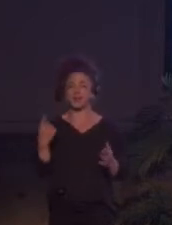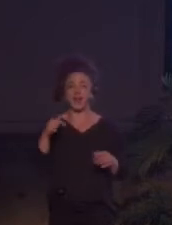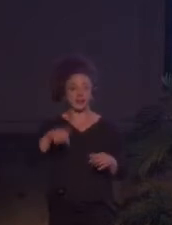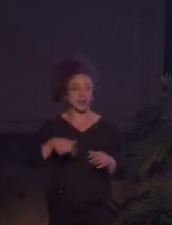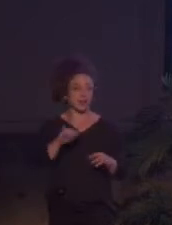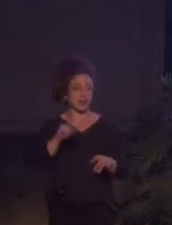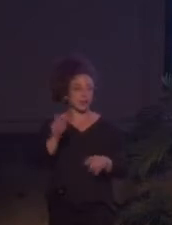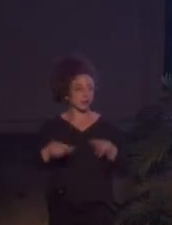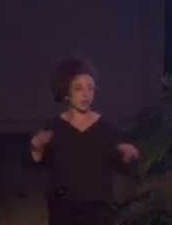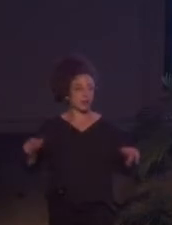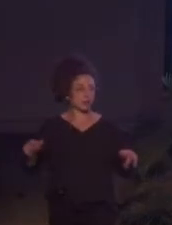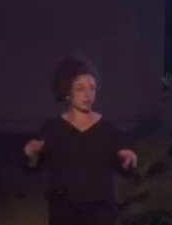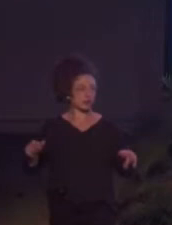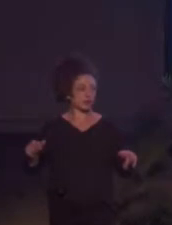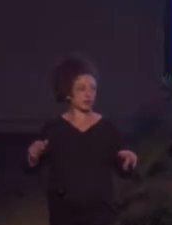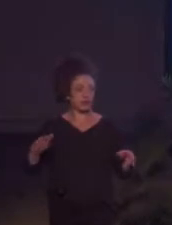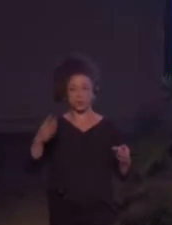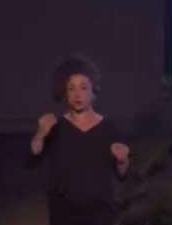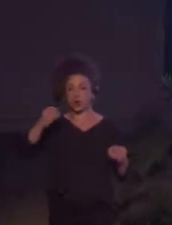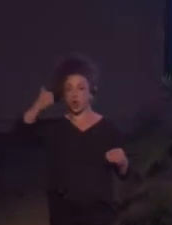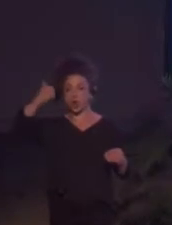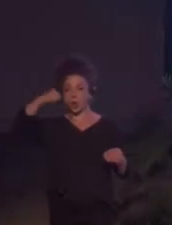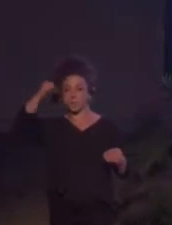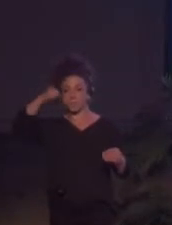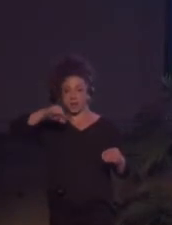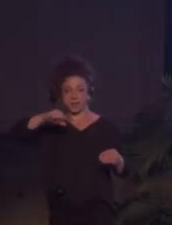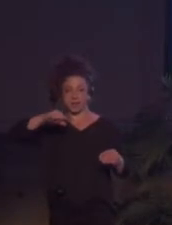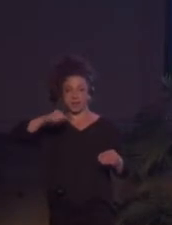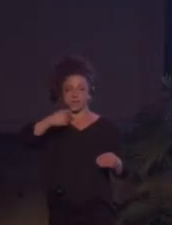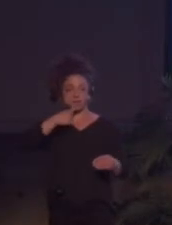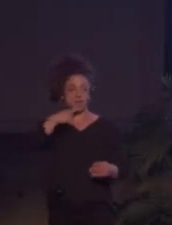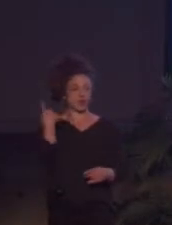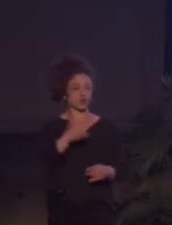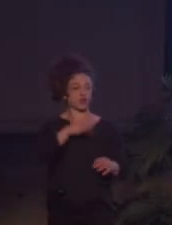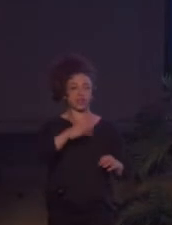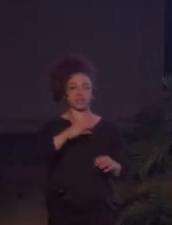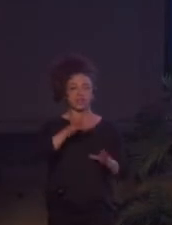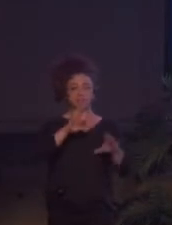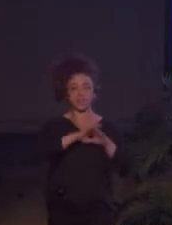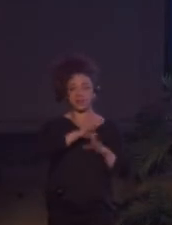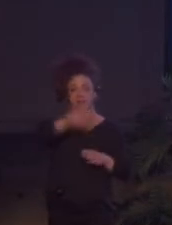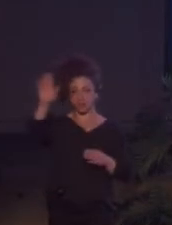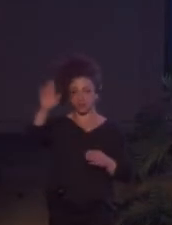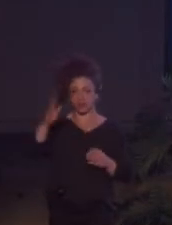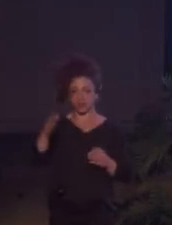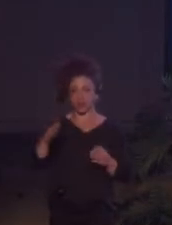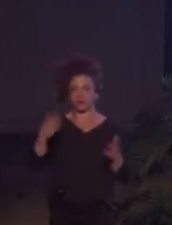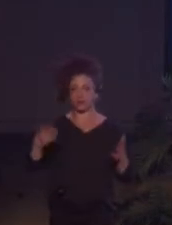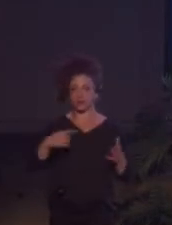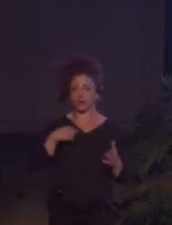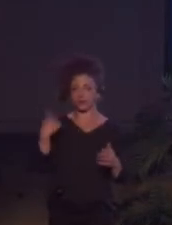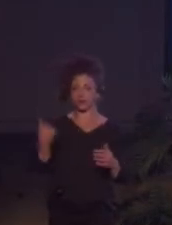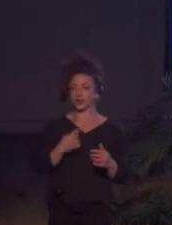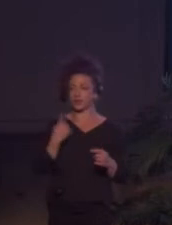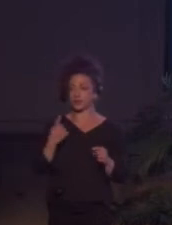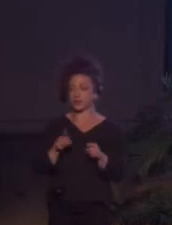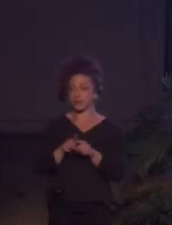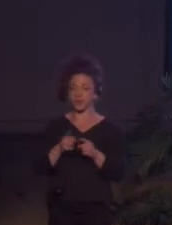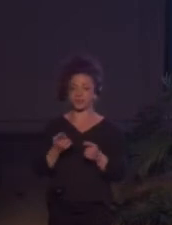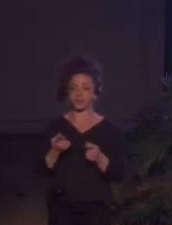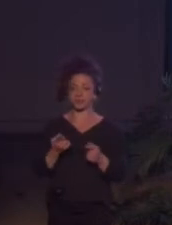que nos, muchos machirulos nos han tratado de feminazis, hicimos como un giro, como hacemos muchas veces desde